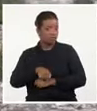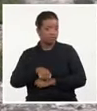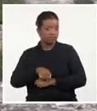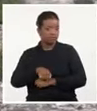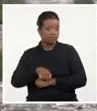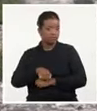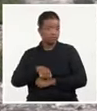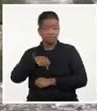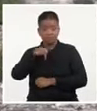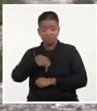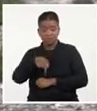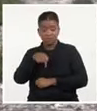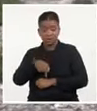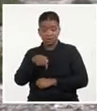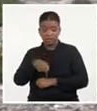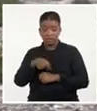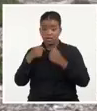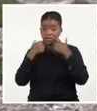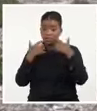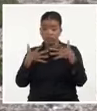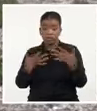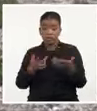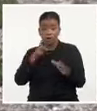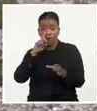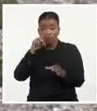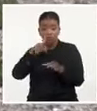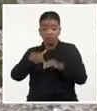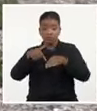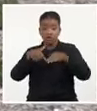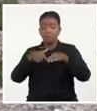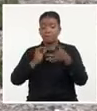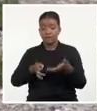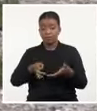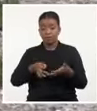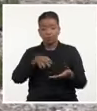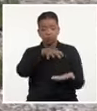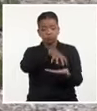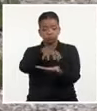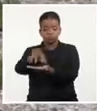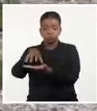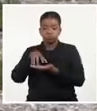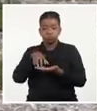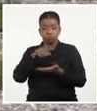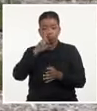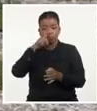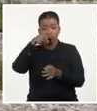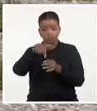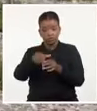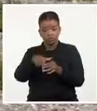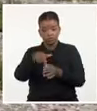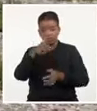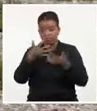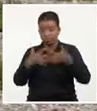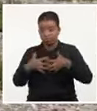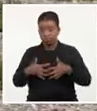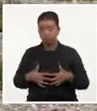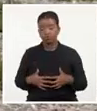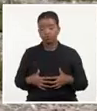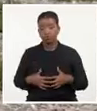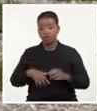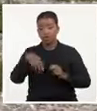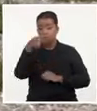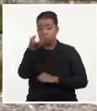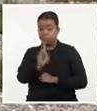terminales de recepción de combustible de este país. No es cualquier cosa. Un rayo, una desgracia,